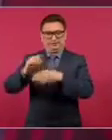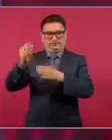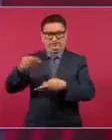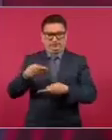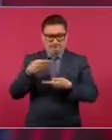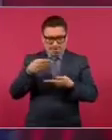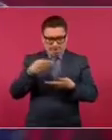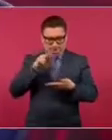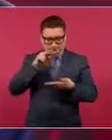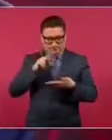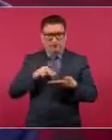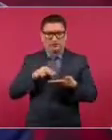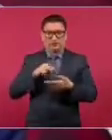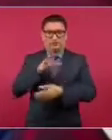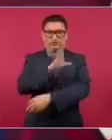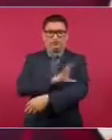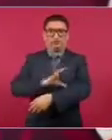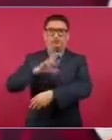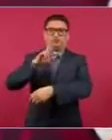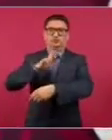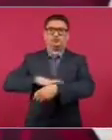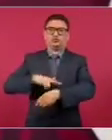Obviamente, quien coordina